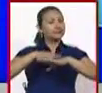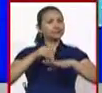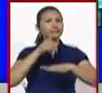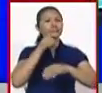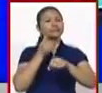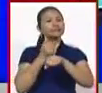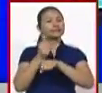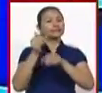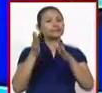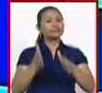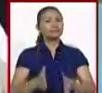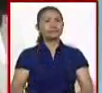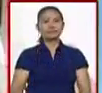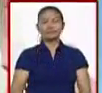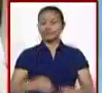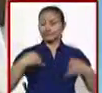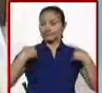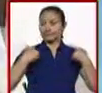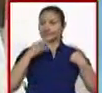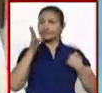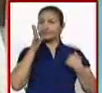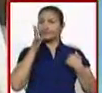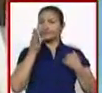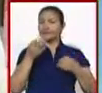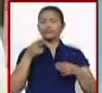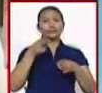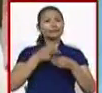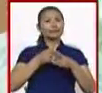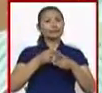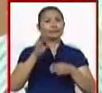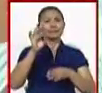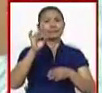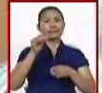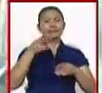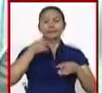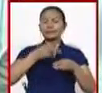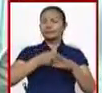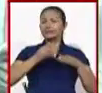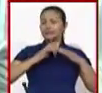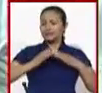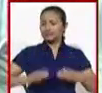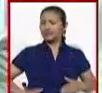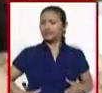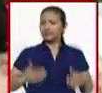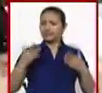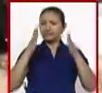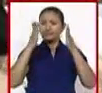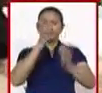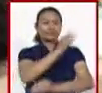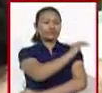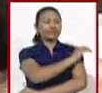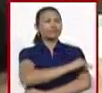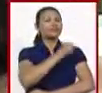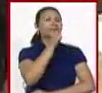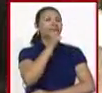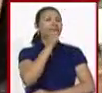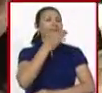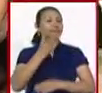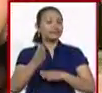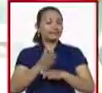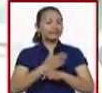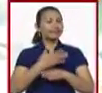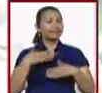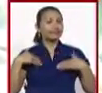citado a los agresores. La joven madre que recibió 8 puñaladas en el cuerpo aún recibe atención médica en una clínica privada. Con un